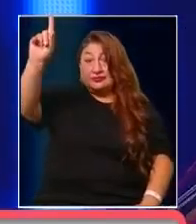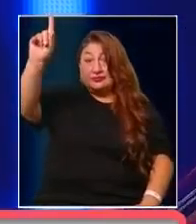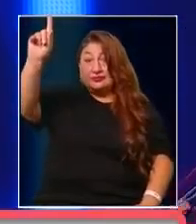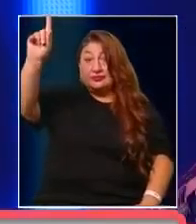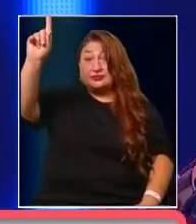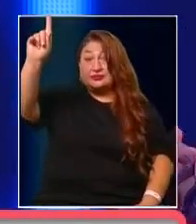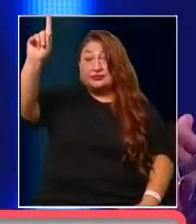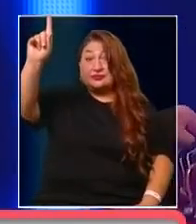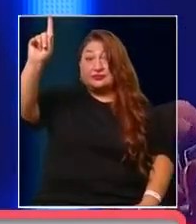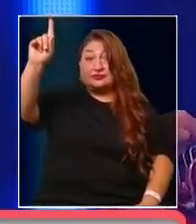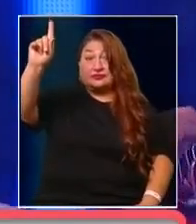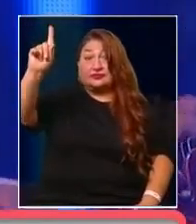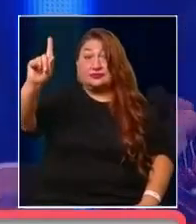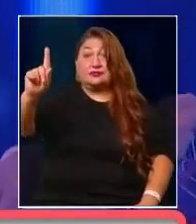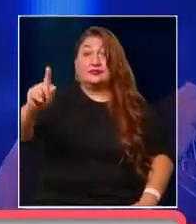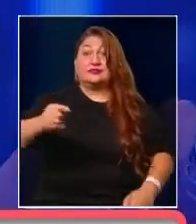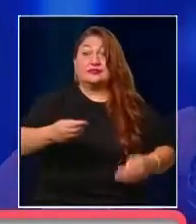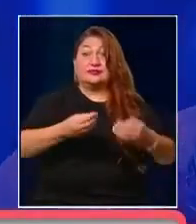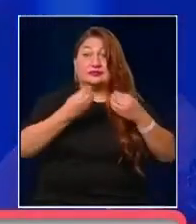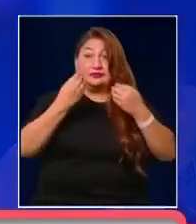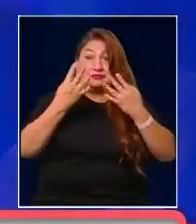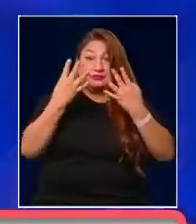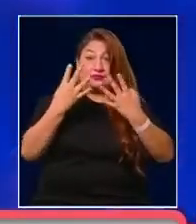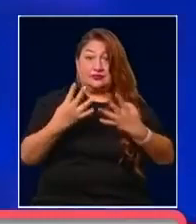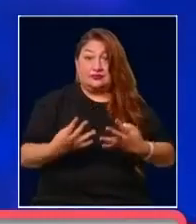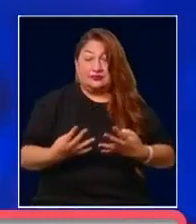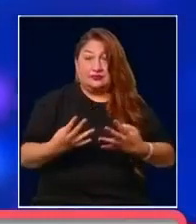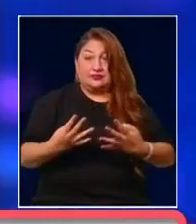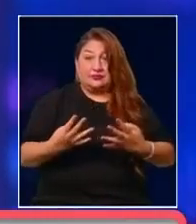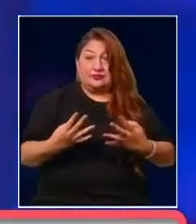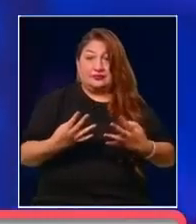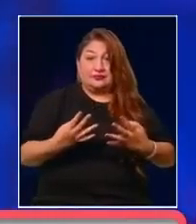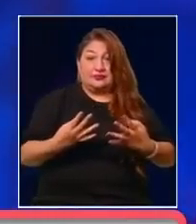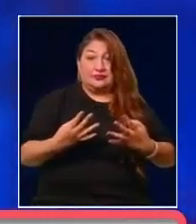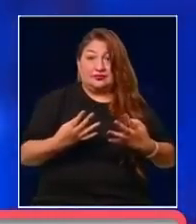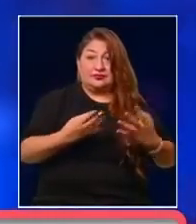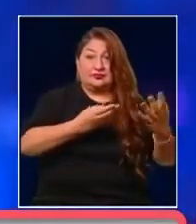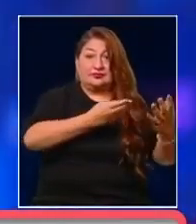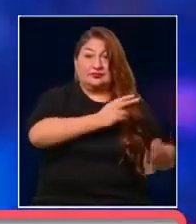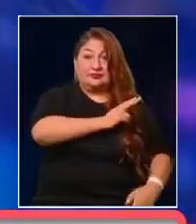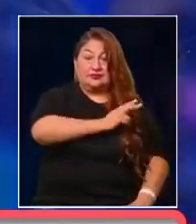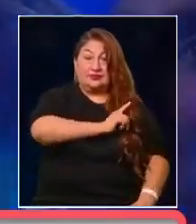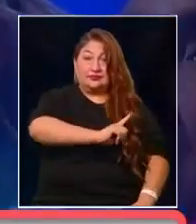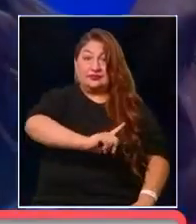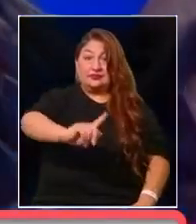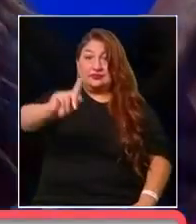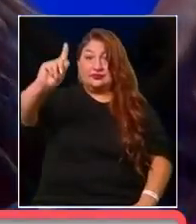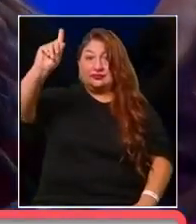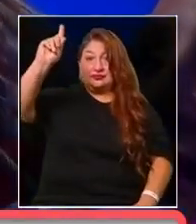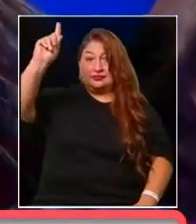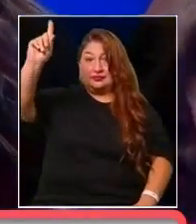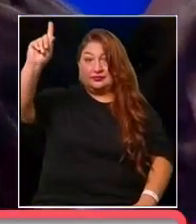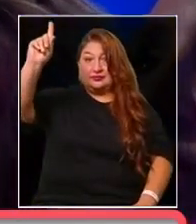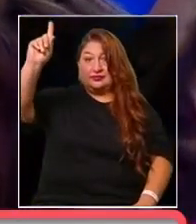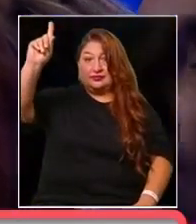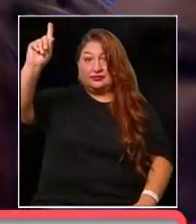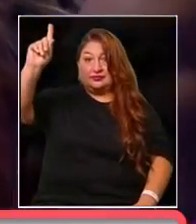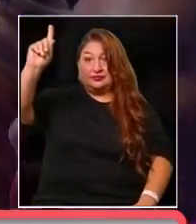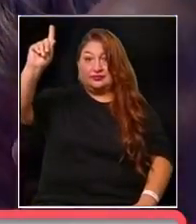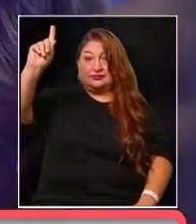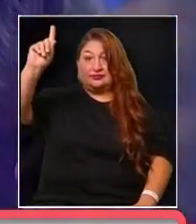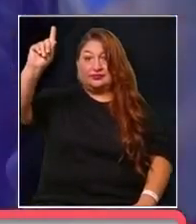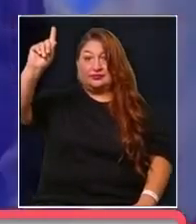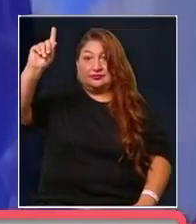señor que te dio por valor del señor